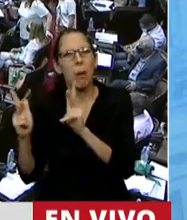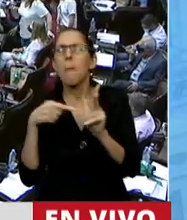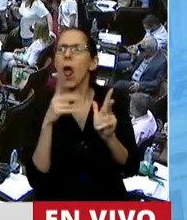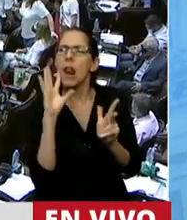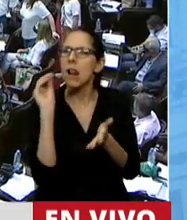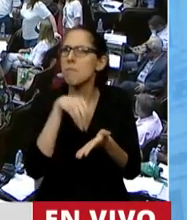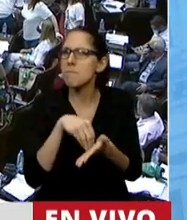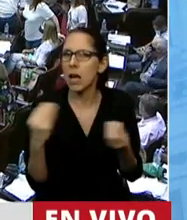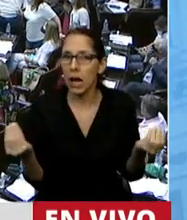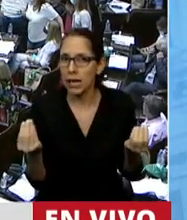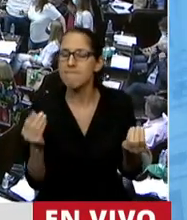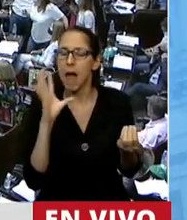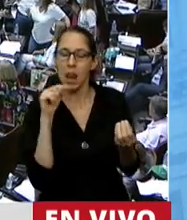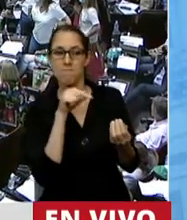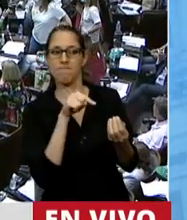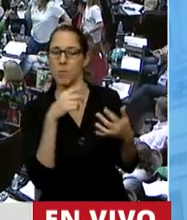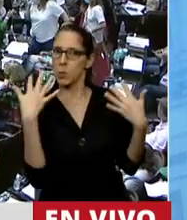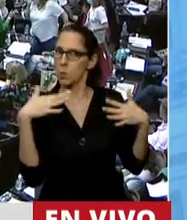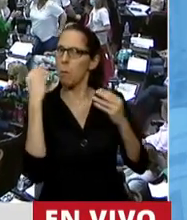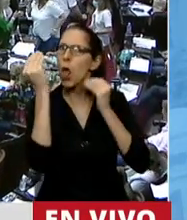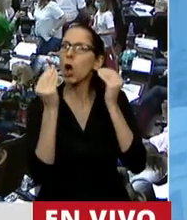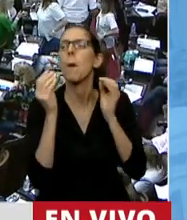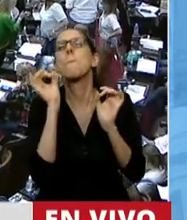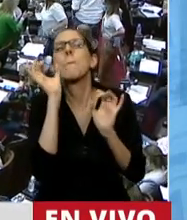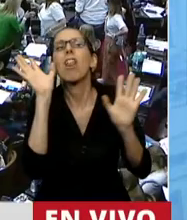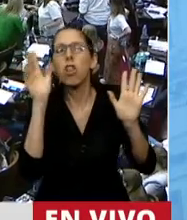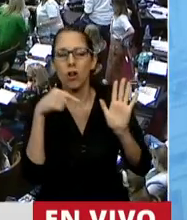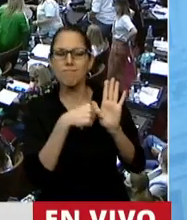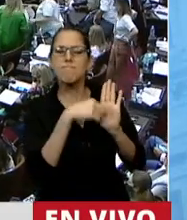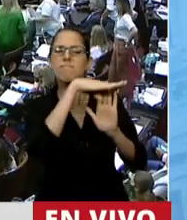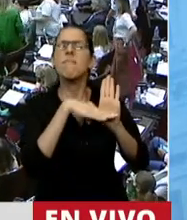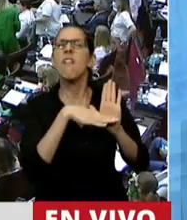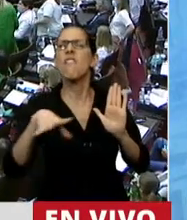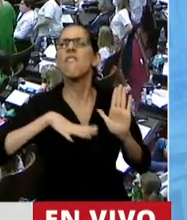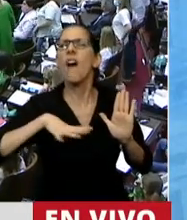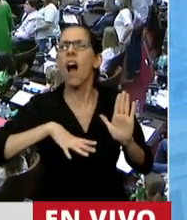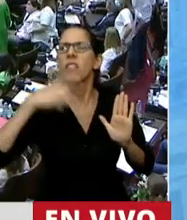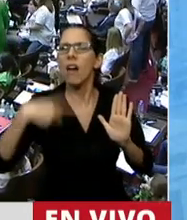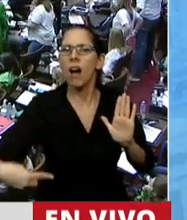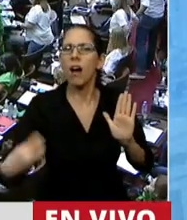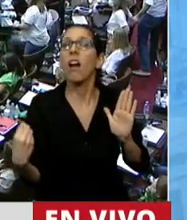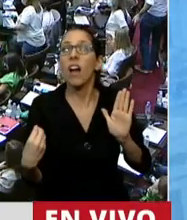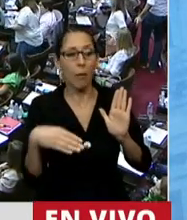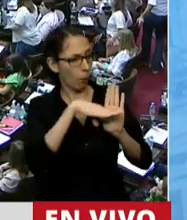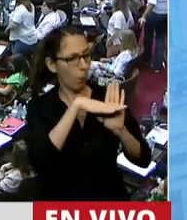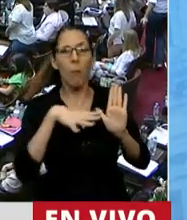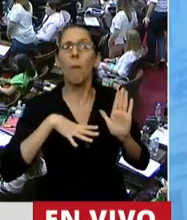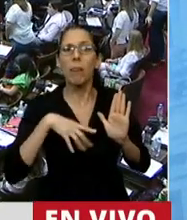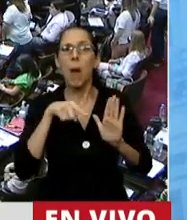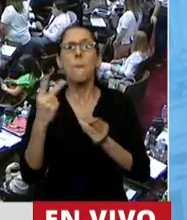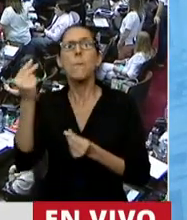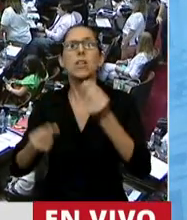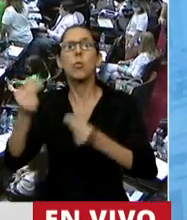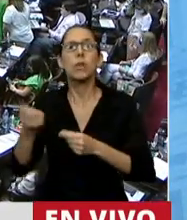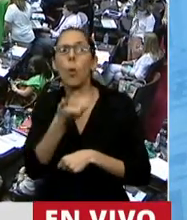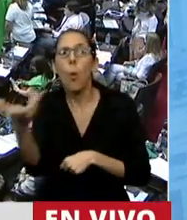que realmente me preocupa, perdón. ¿Qué no dice este proyecto? No dice con qué presupuesto va a contar